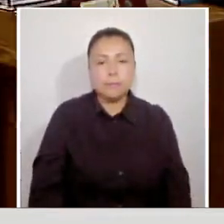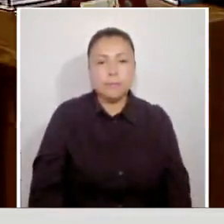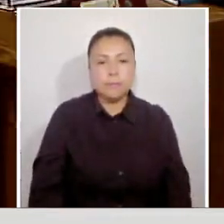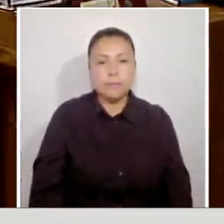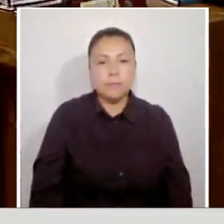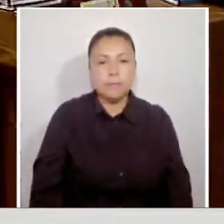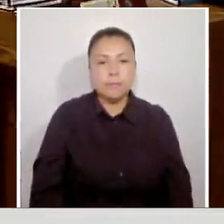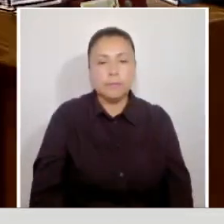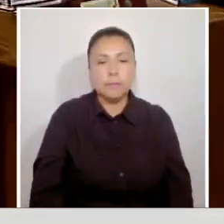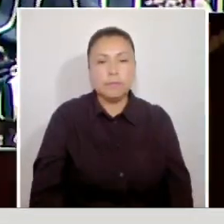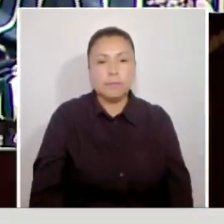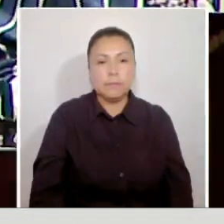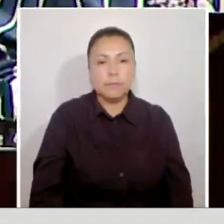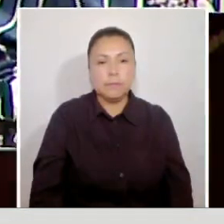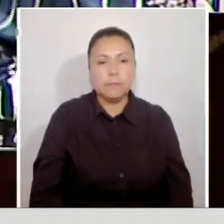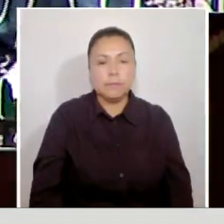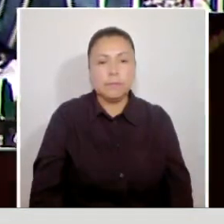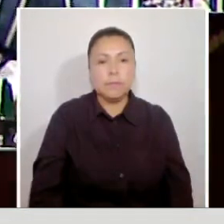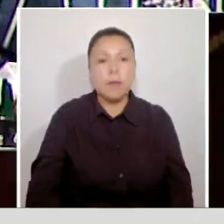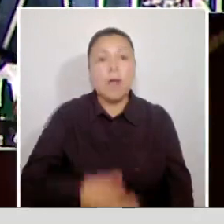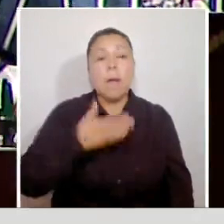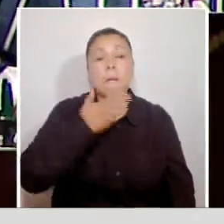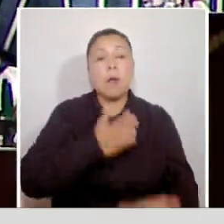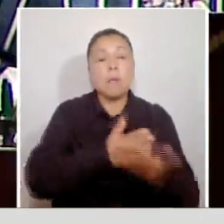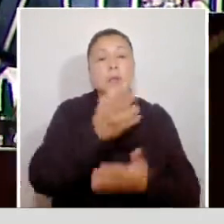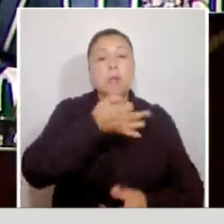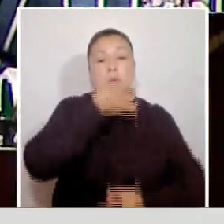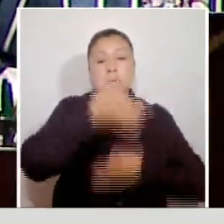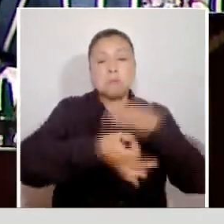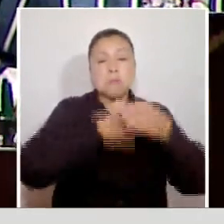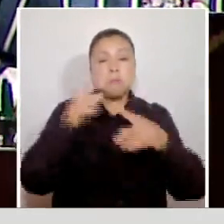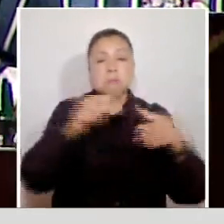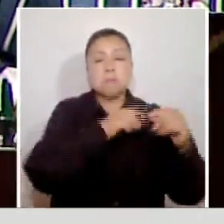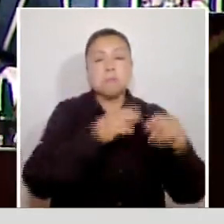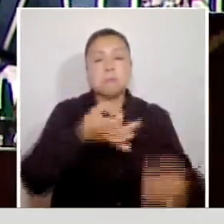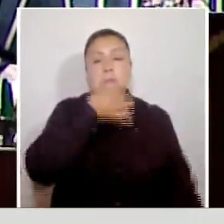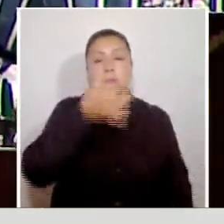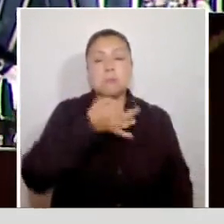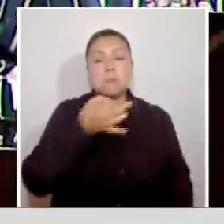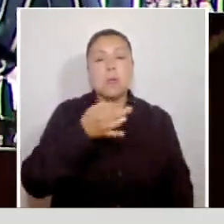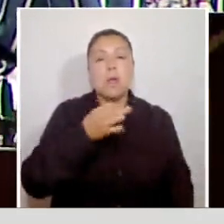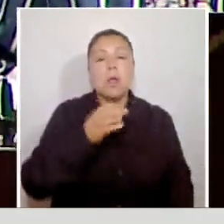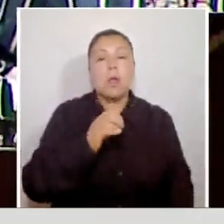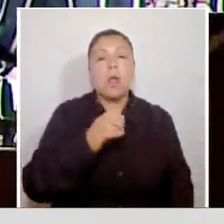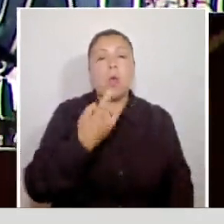diputada para iniciar el debate tiene la palabra Don Cristóbal